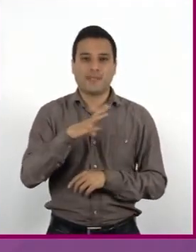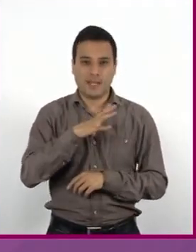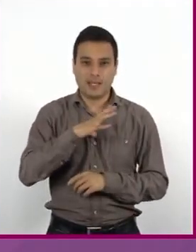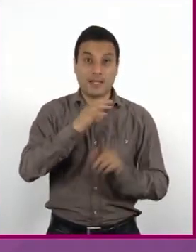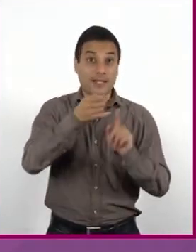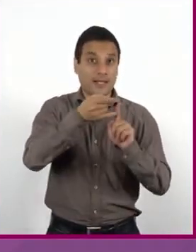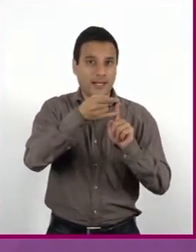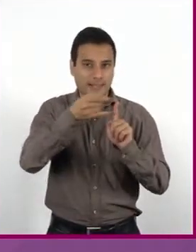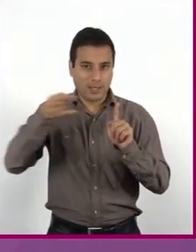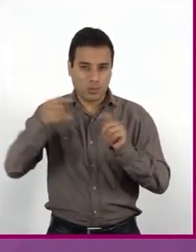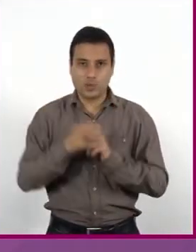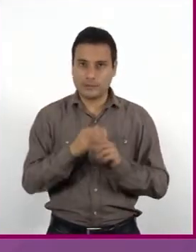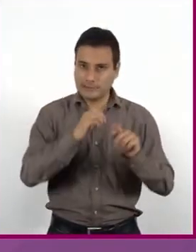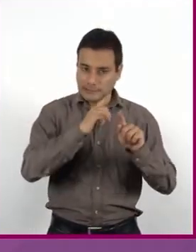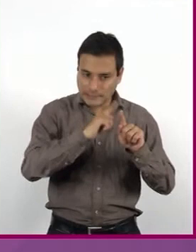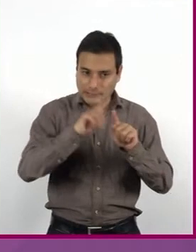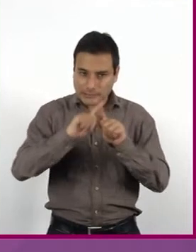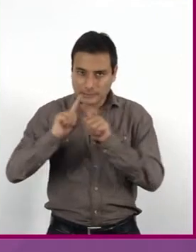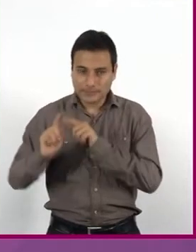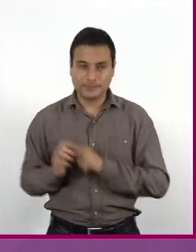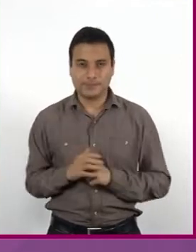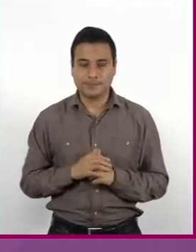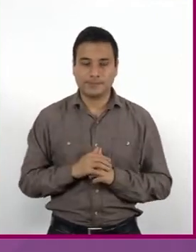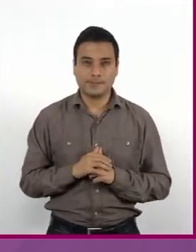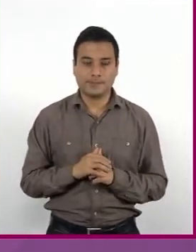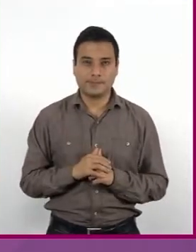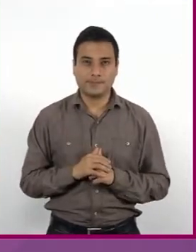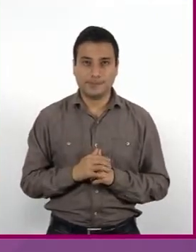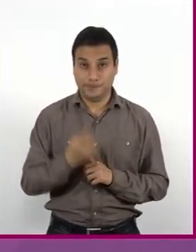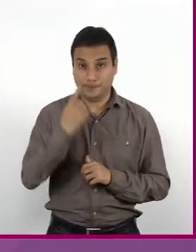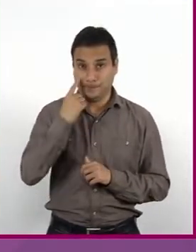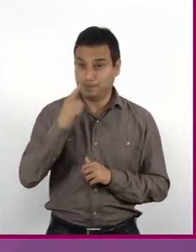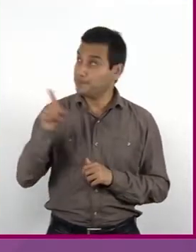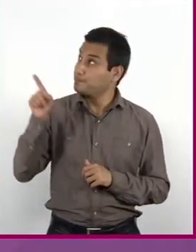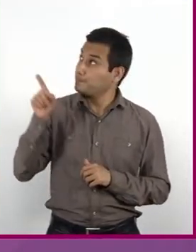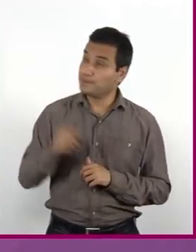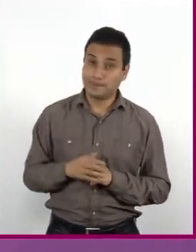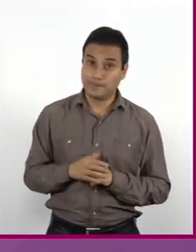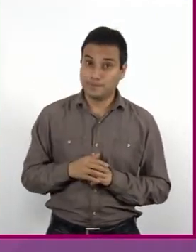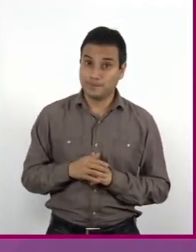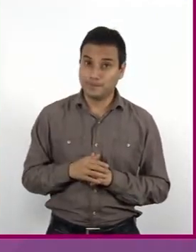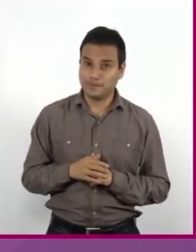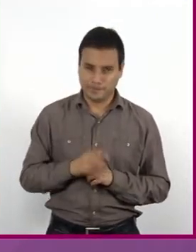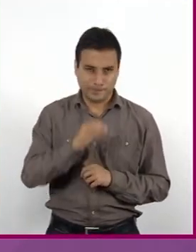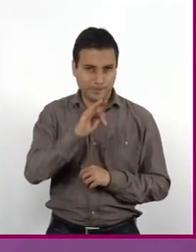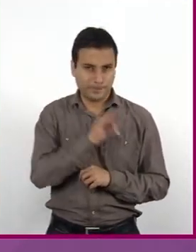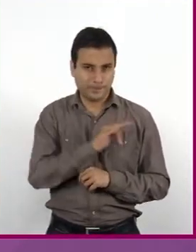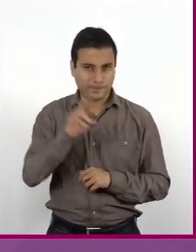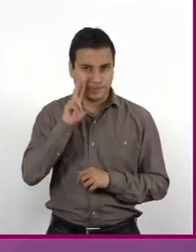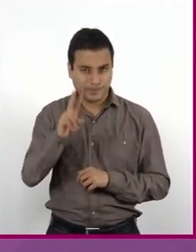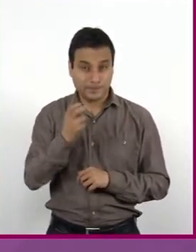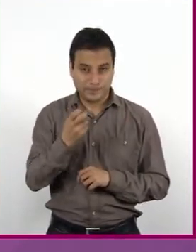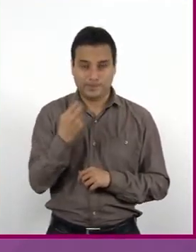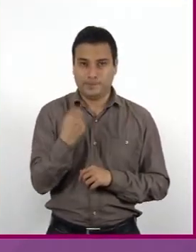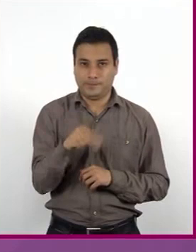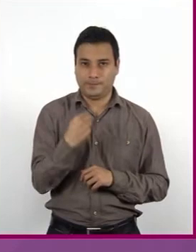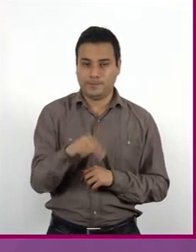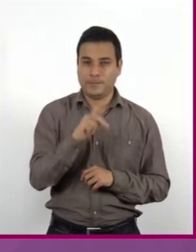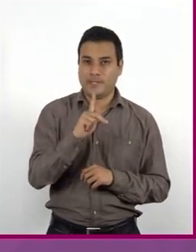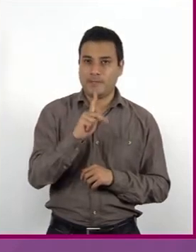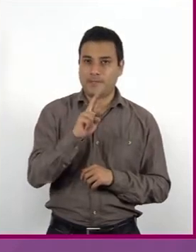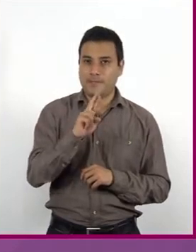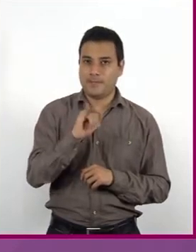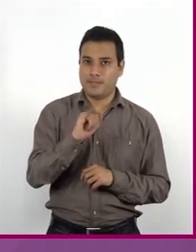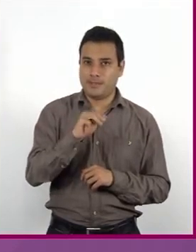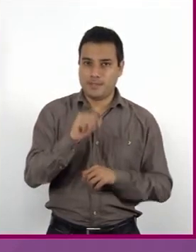divisiones como número de caras laterales. En la figura de la derecha se puede observar un prisma recto de base